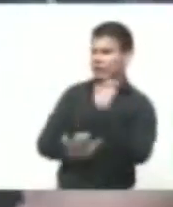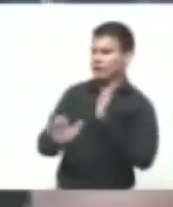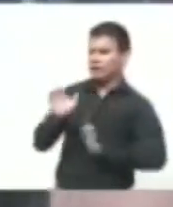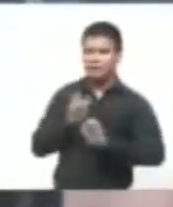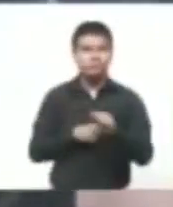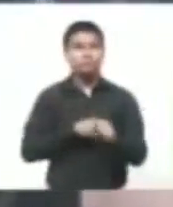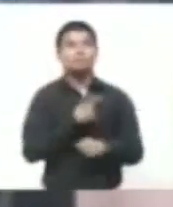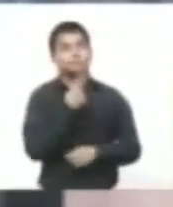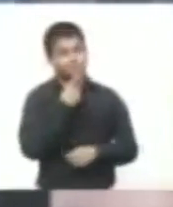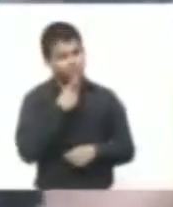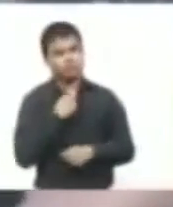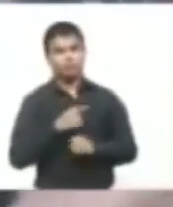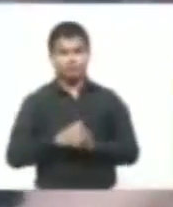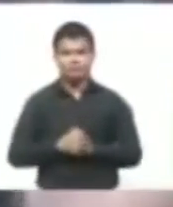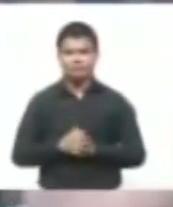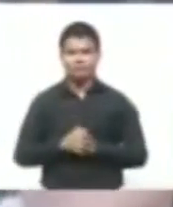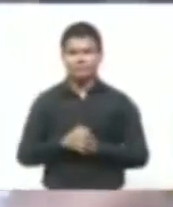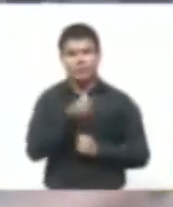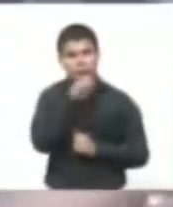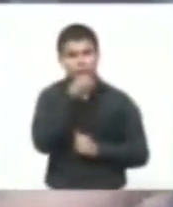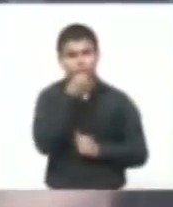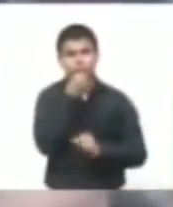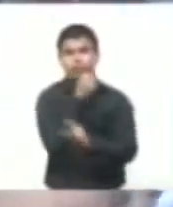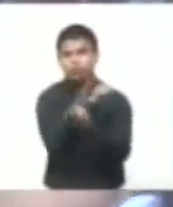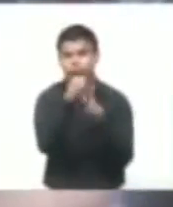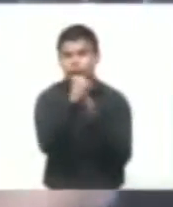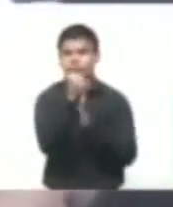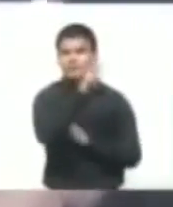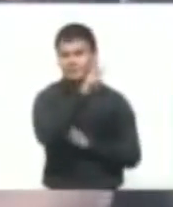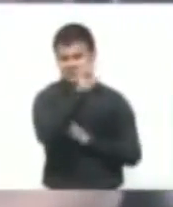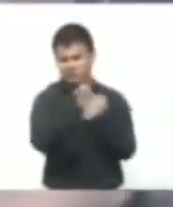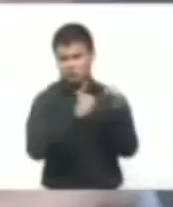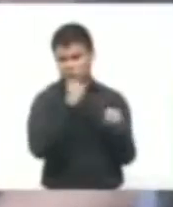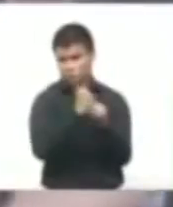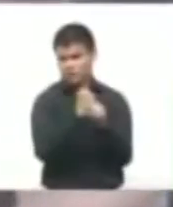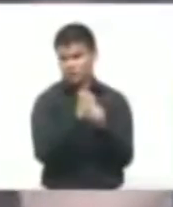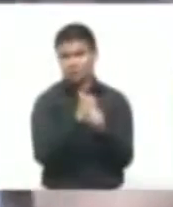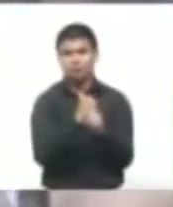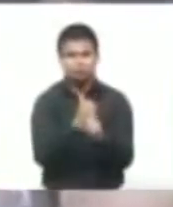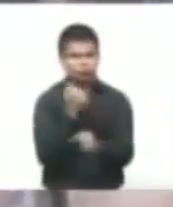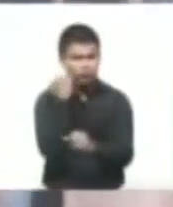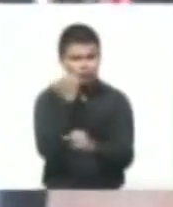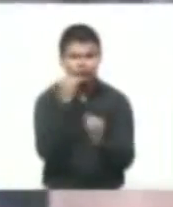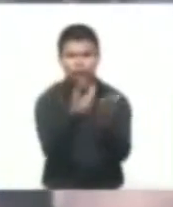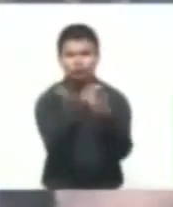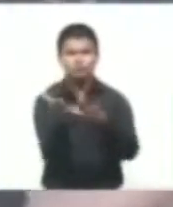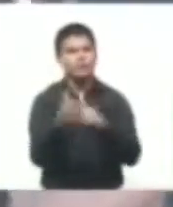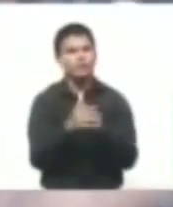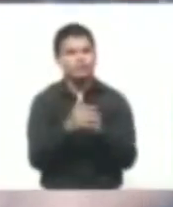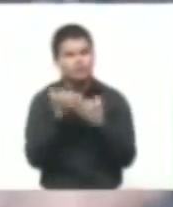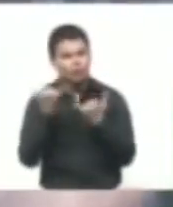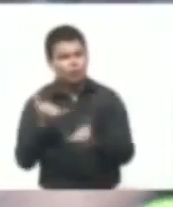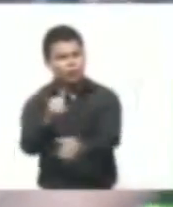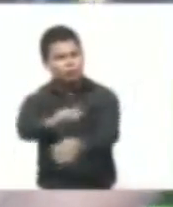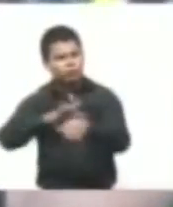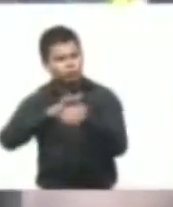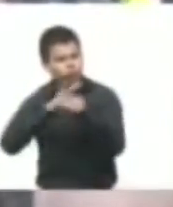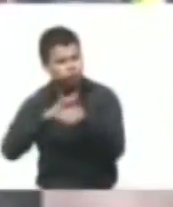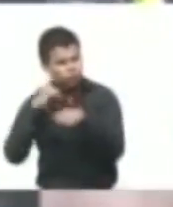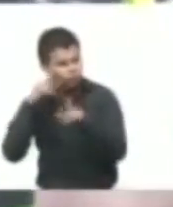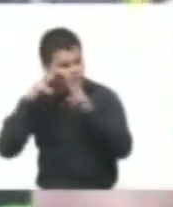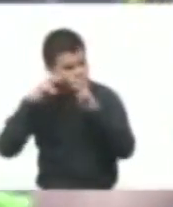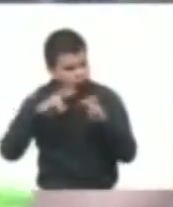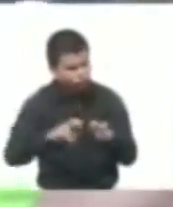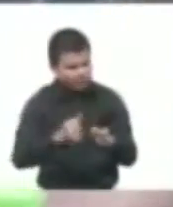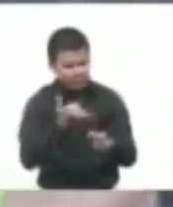Sileni Ramos. De la comunicadora social de 25 años, solo se sabe que medicina legal determinará la causa de su muerte a raíz de las denuncias que se han conocido sobre una infección